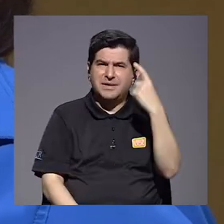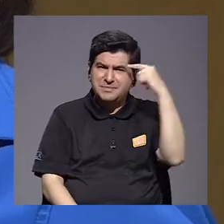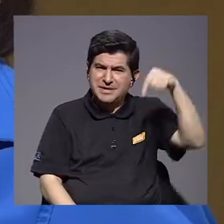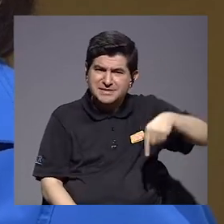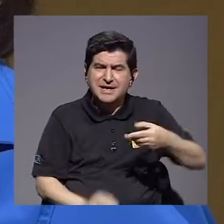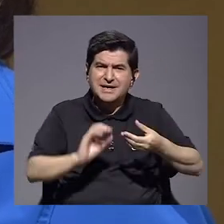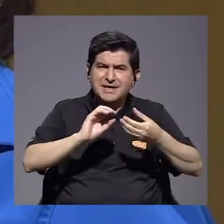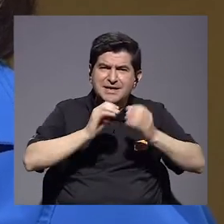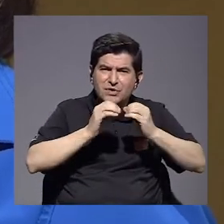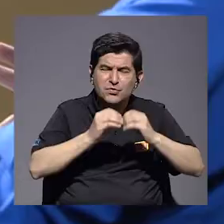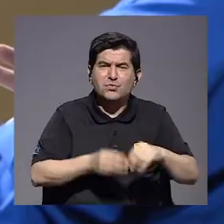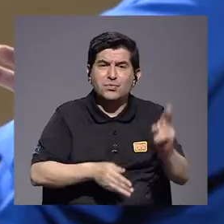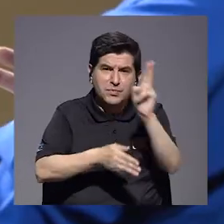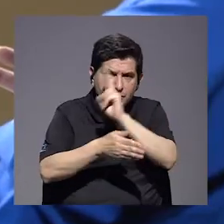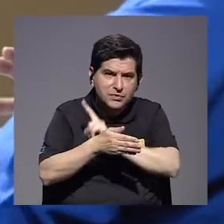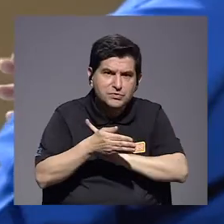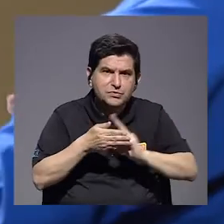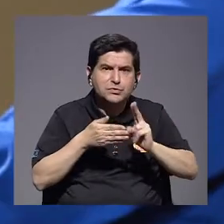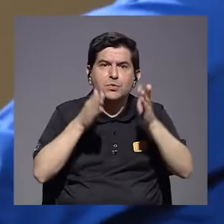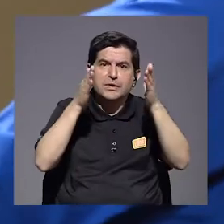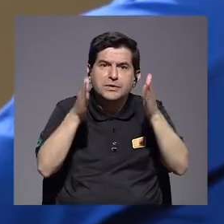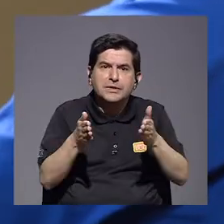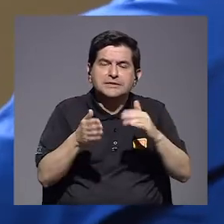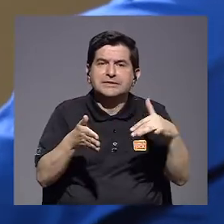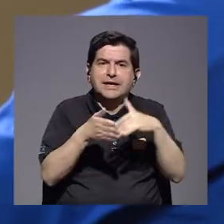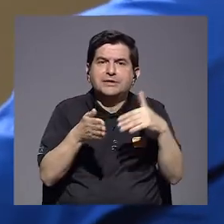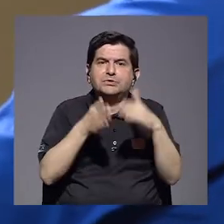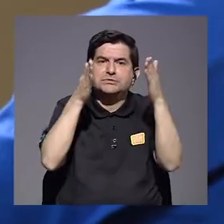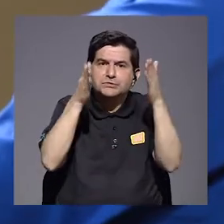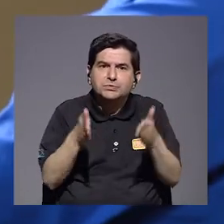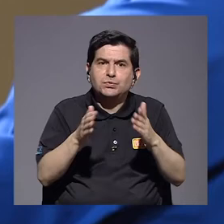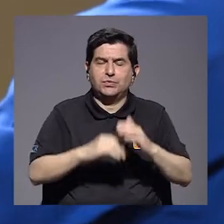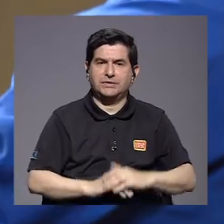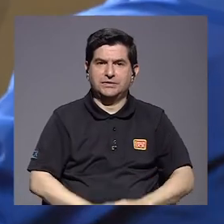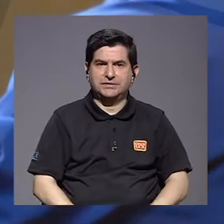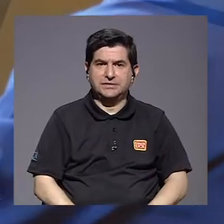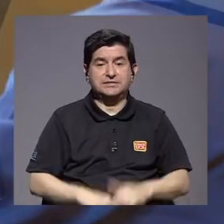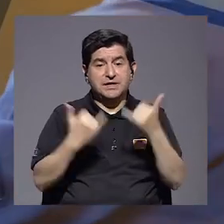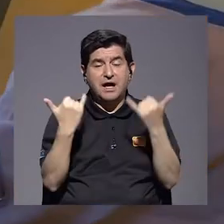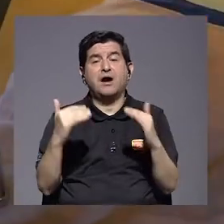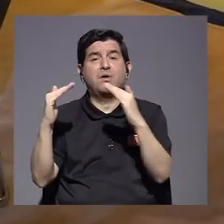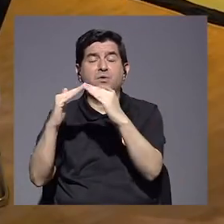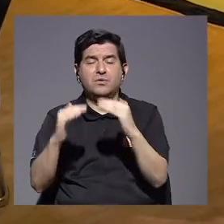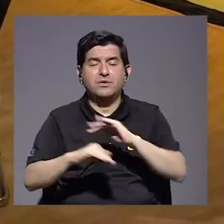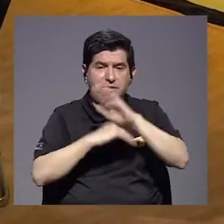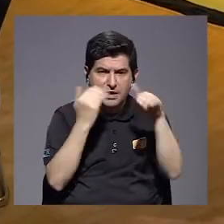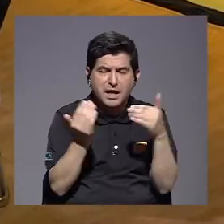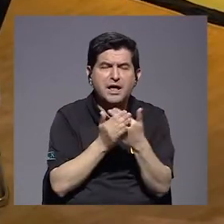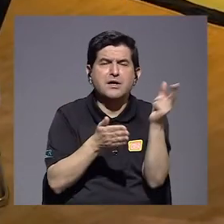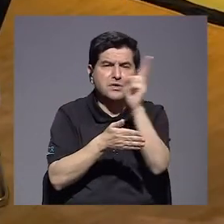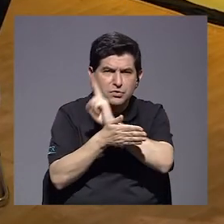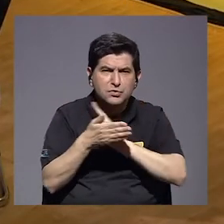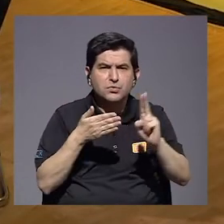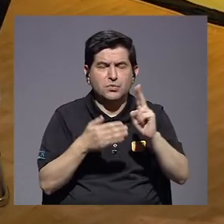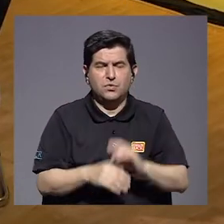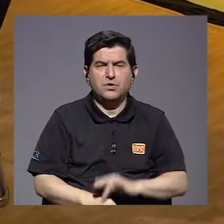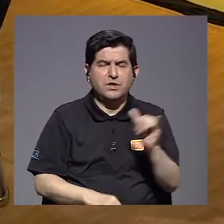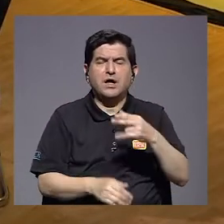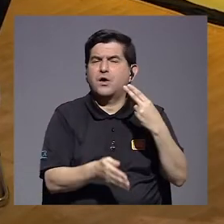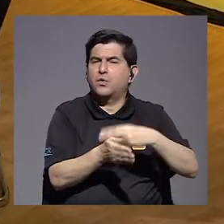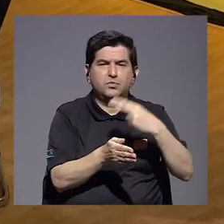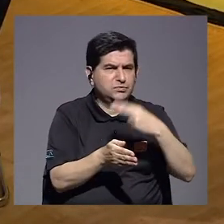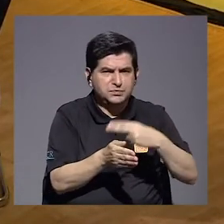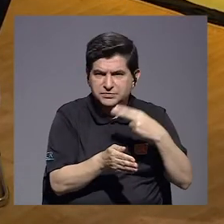imagínense acá en términos universitarios con los estudiantes en, sí, en casa. En realidad en casi todas las universidades, como